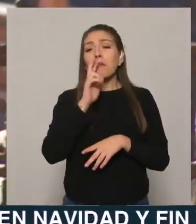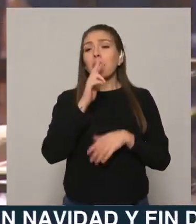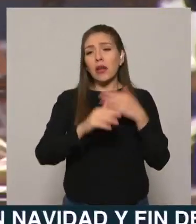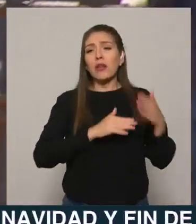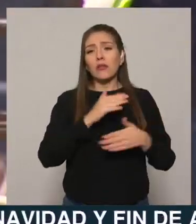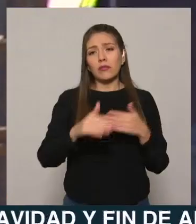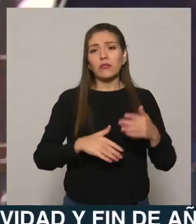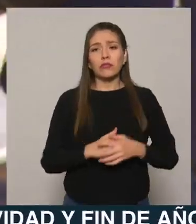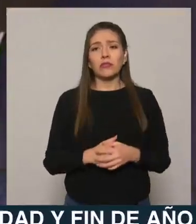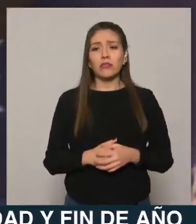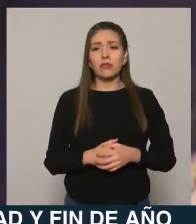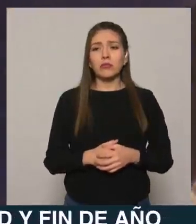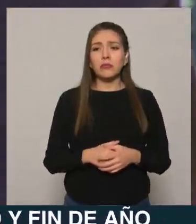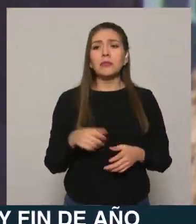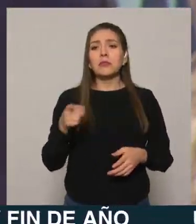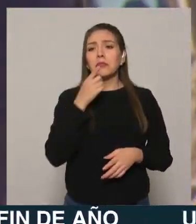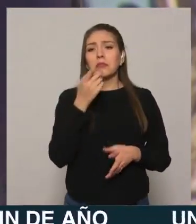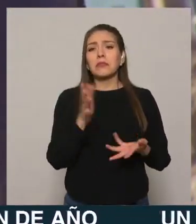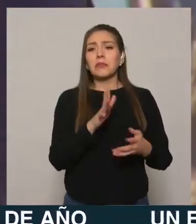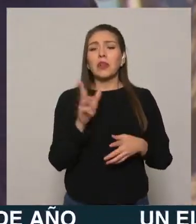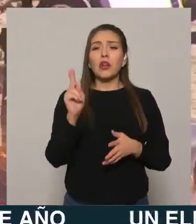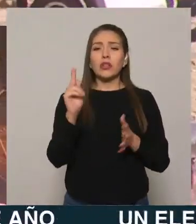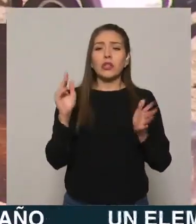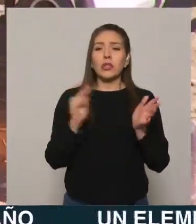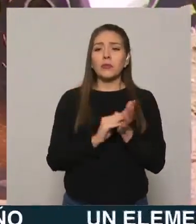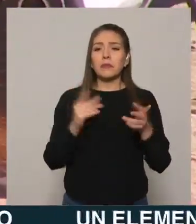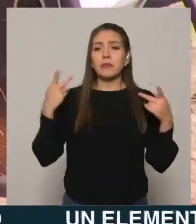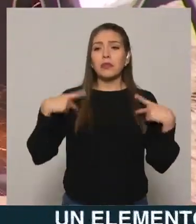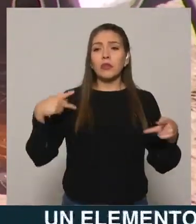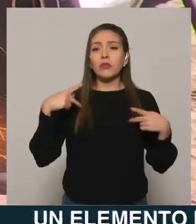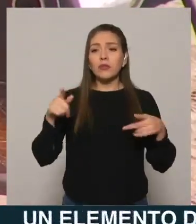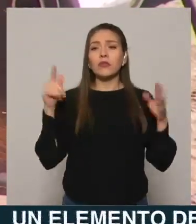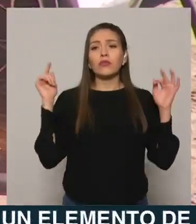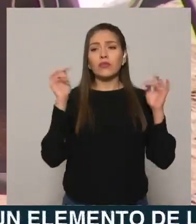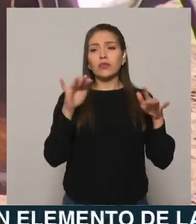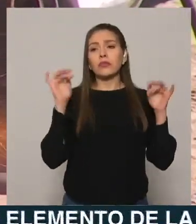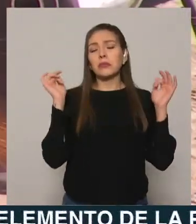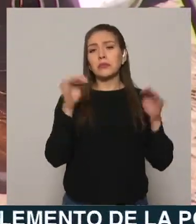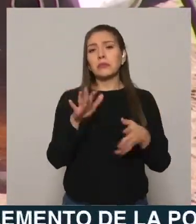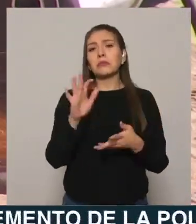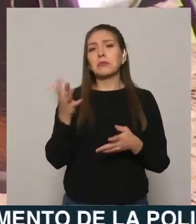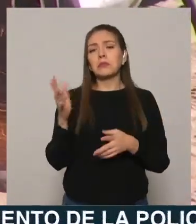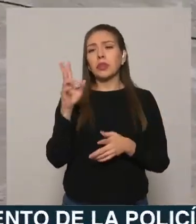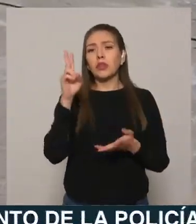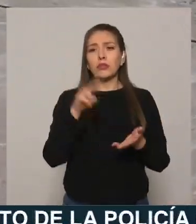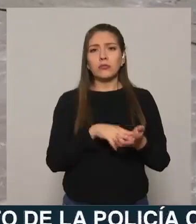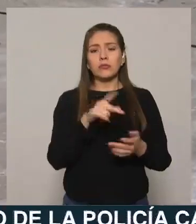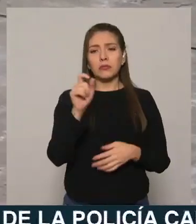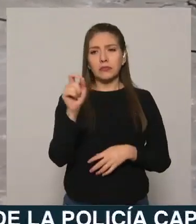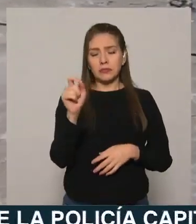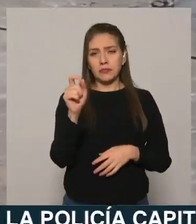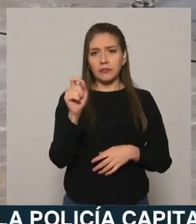alrededor de 80,000 habitantes de Tlalpan, Xochimilco y Milpa Alta quienes puedan verse beneficiados a mediados de 2020.